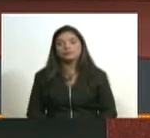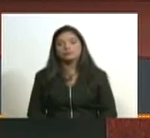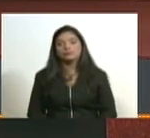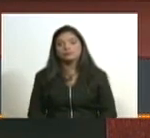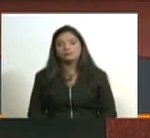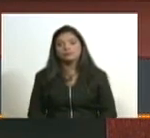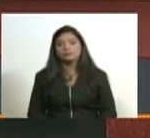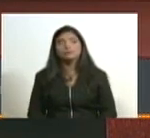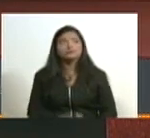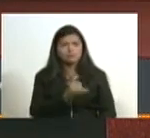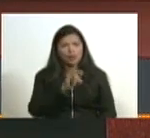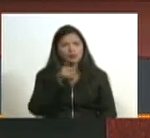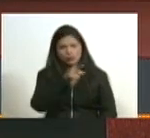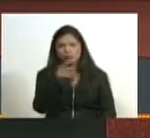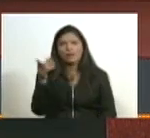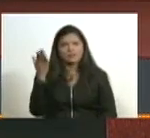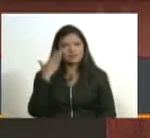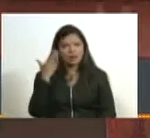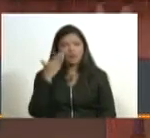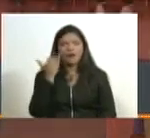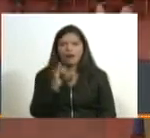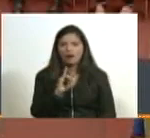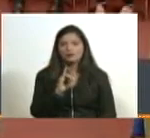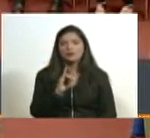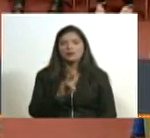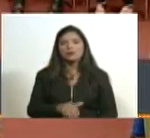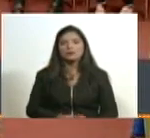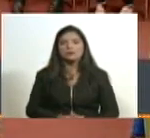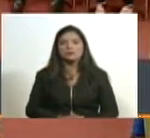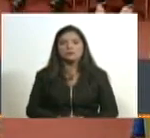Se ha visto casos, ustedes que han cubierto